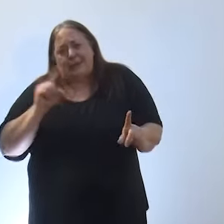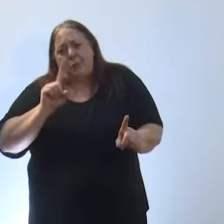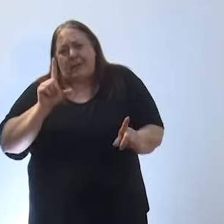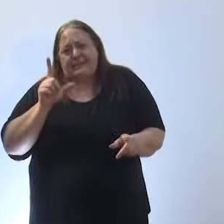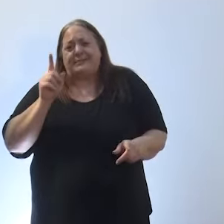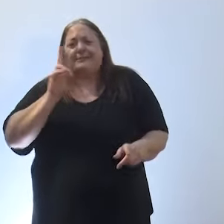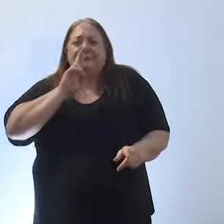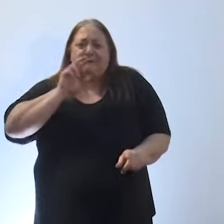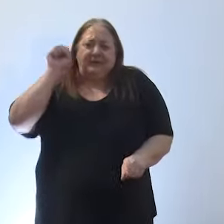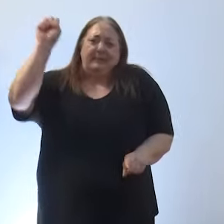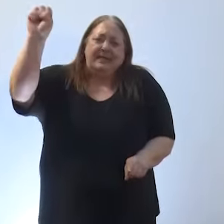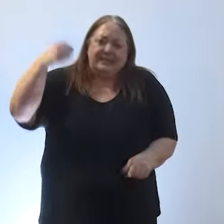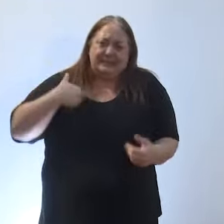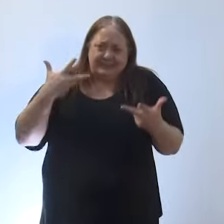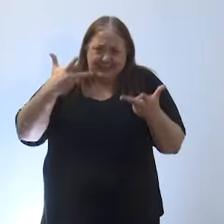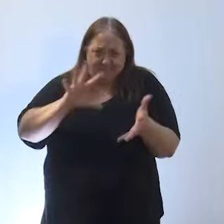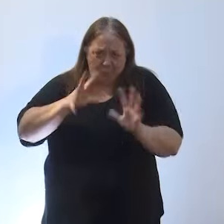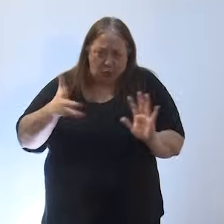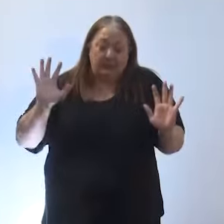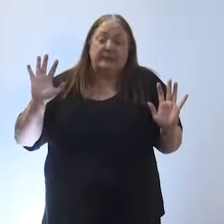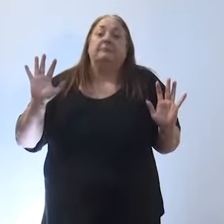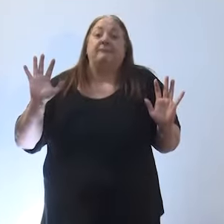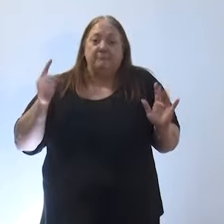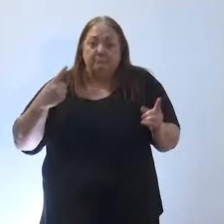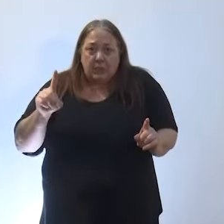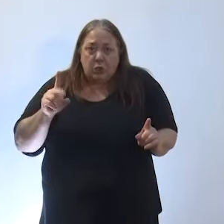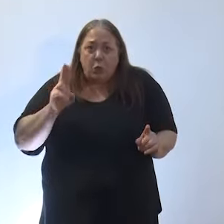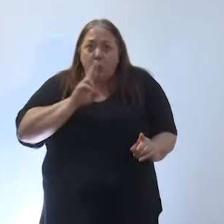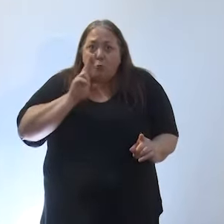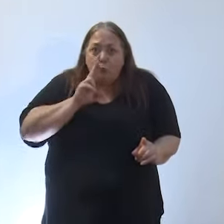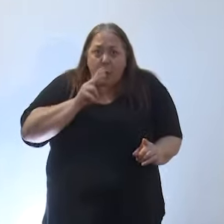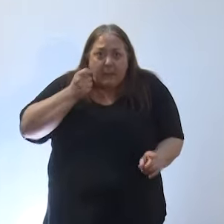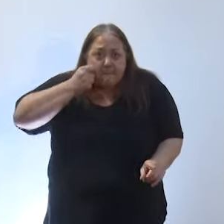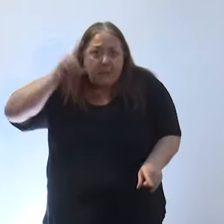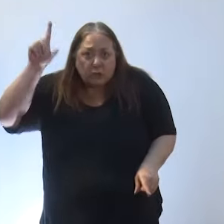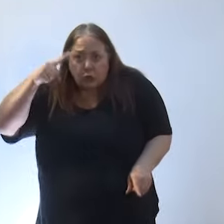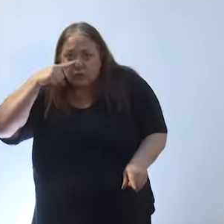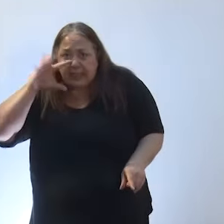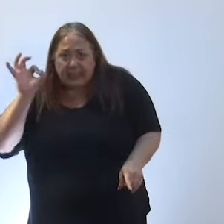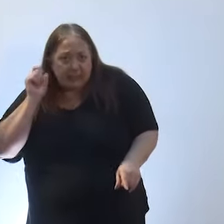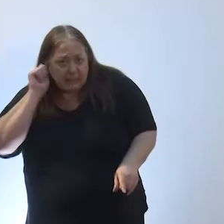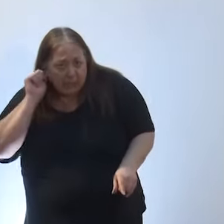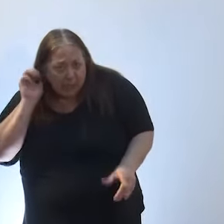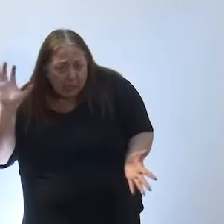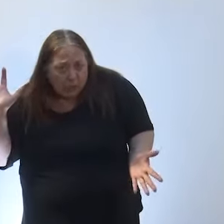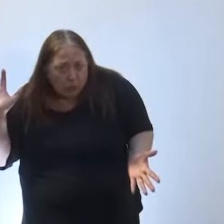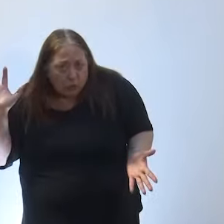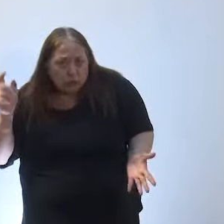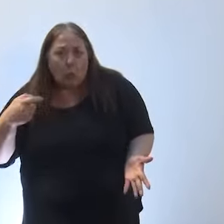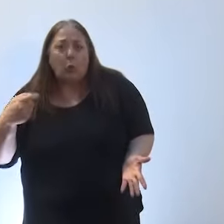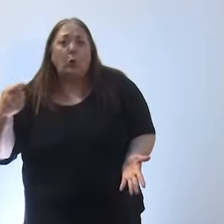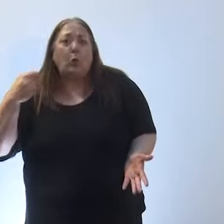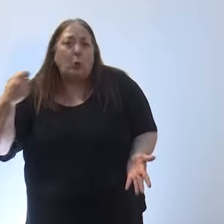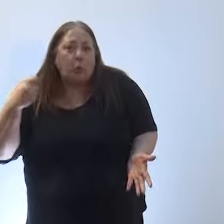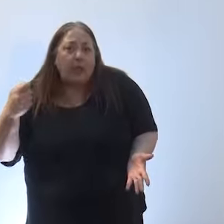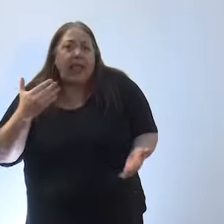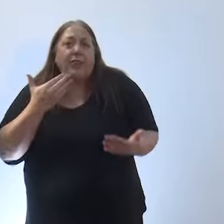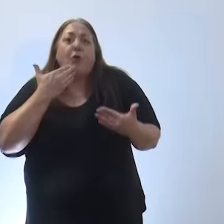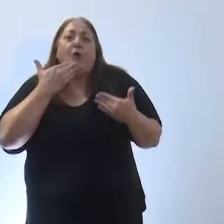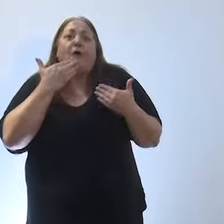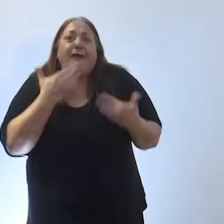de esta manera pero es mujeres mayores de 70 años que se han jubilado gracias